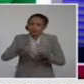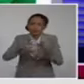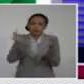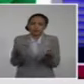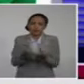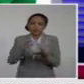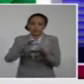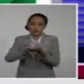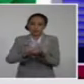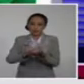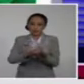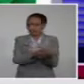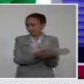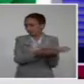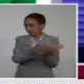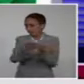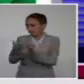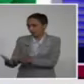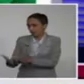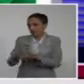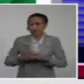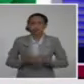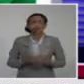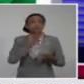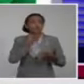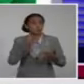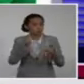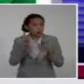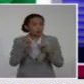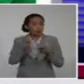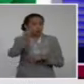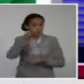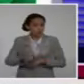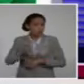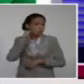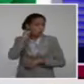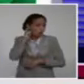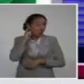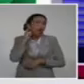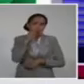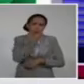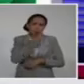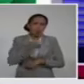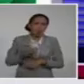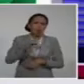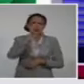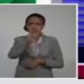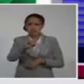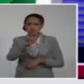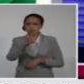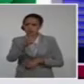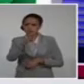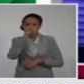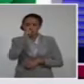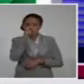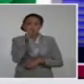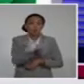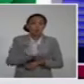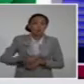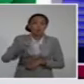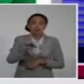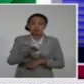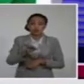Fallece una paciente relativamente joven, 62 años de edad, del municipio Florida, en la provincia de